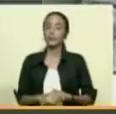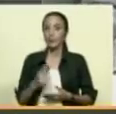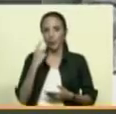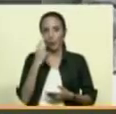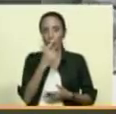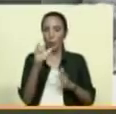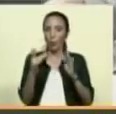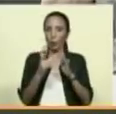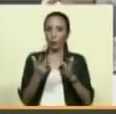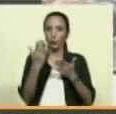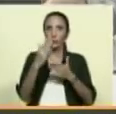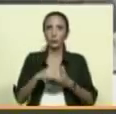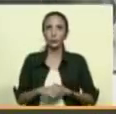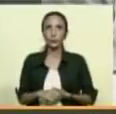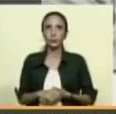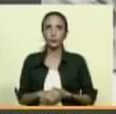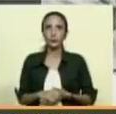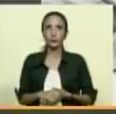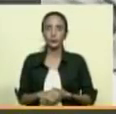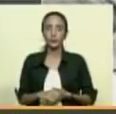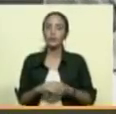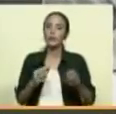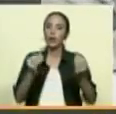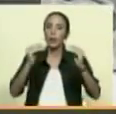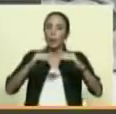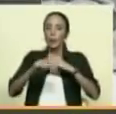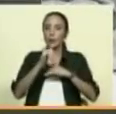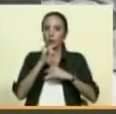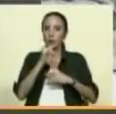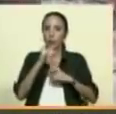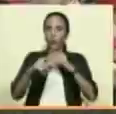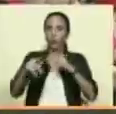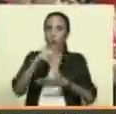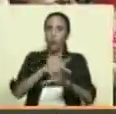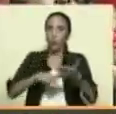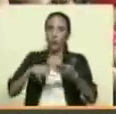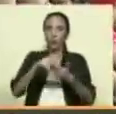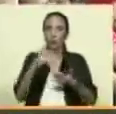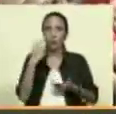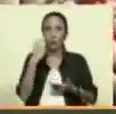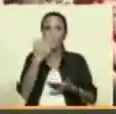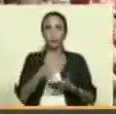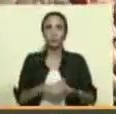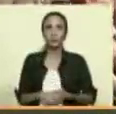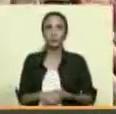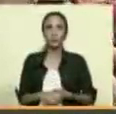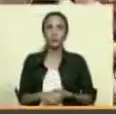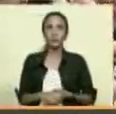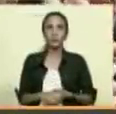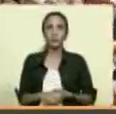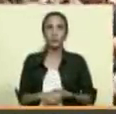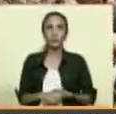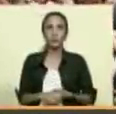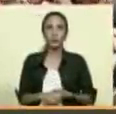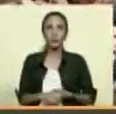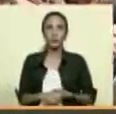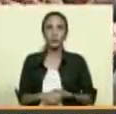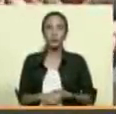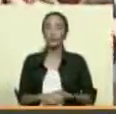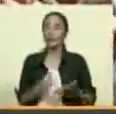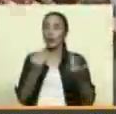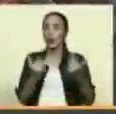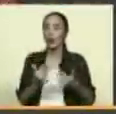Bien, vamos a transmitir más adelante lo que acontece aquí con la Plaza del Venezolano y vámonos a una actividad en el